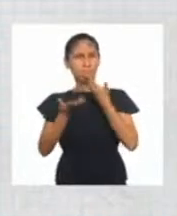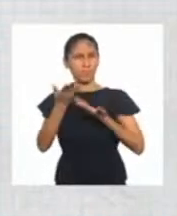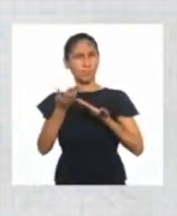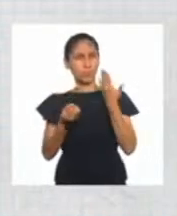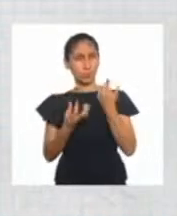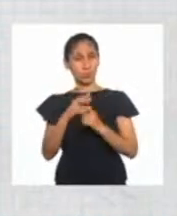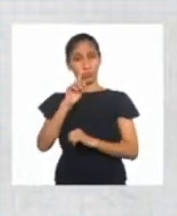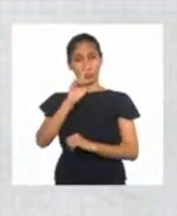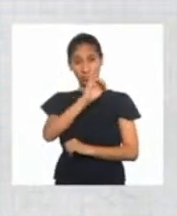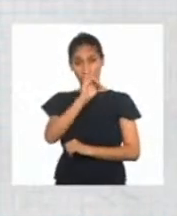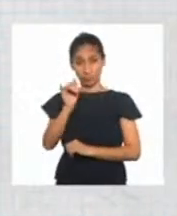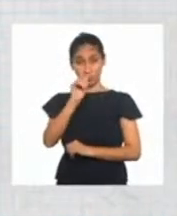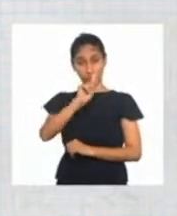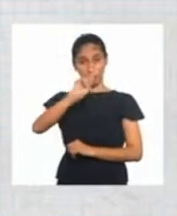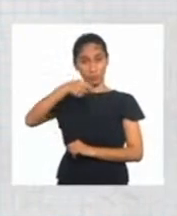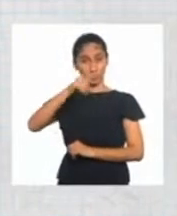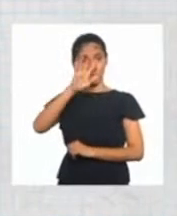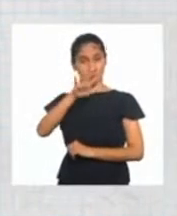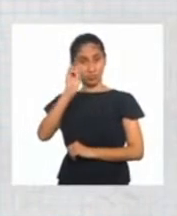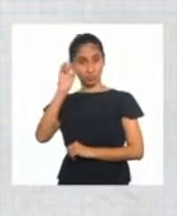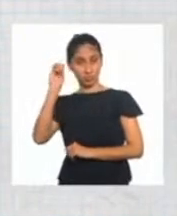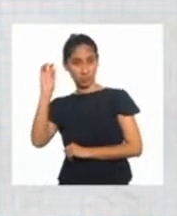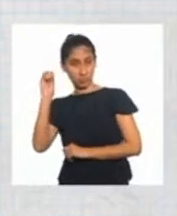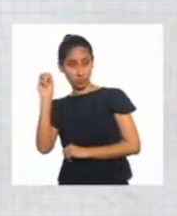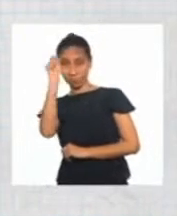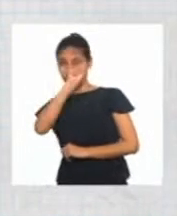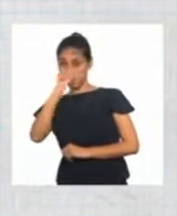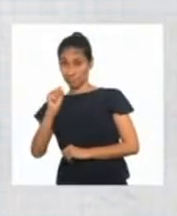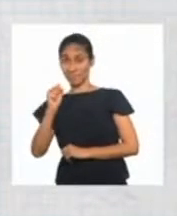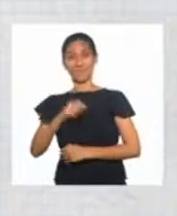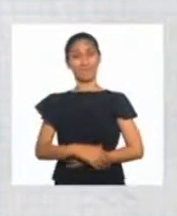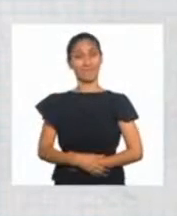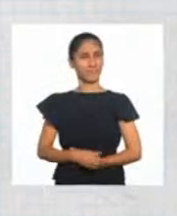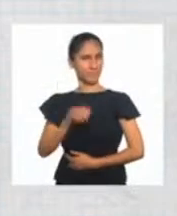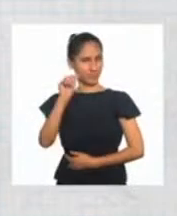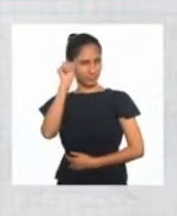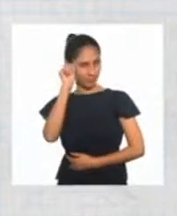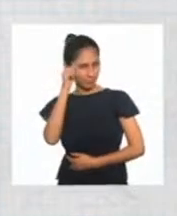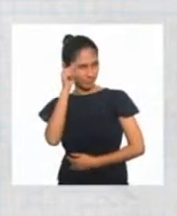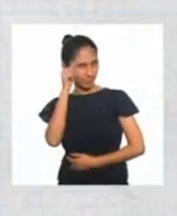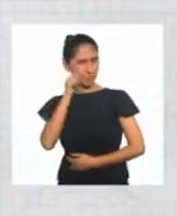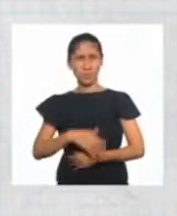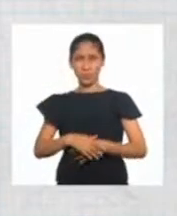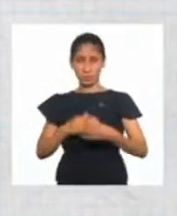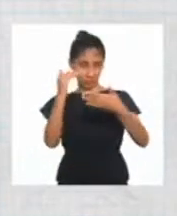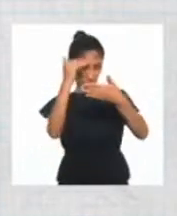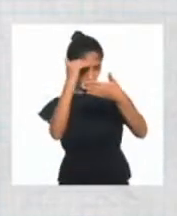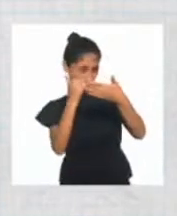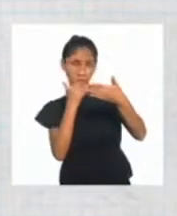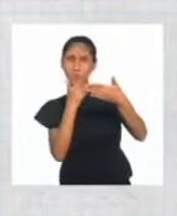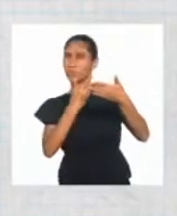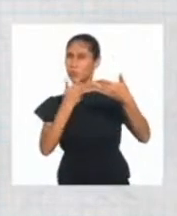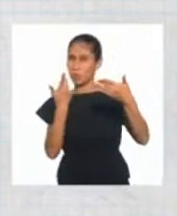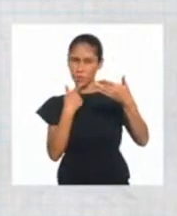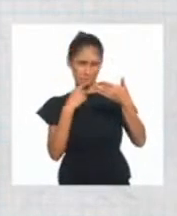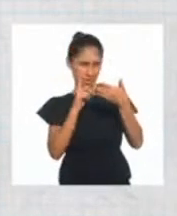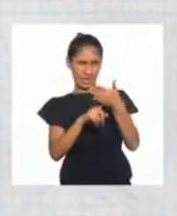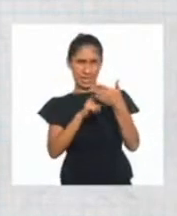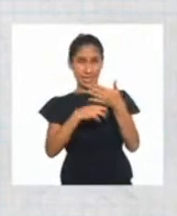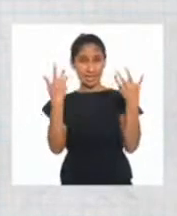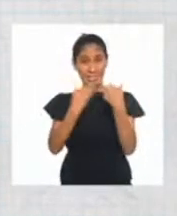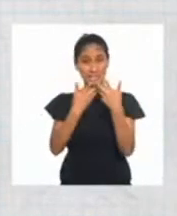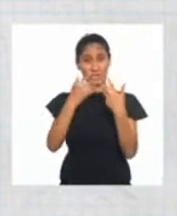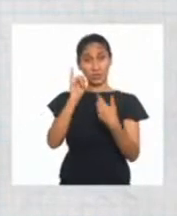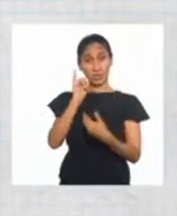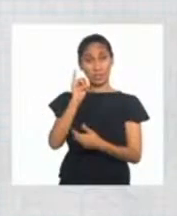que el interés es igual a 1.500 soles. Recuerden que a esa cifra, que es